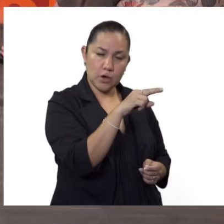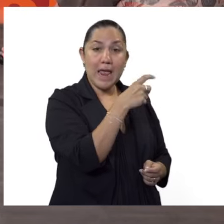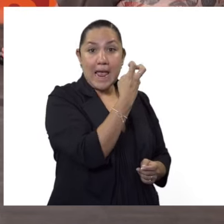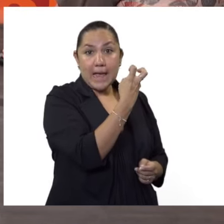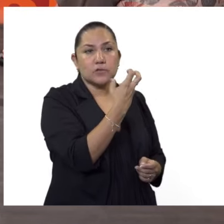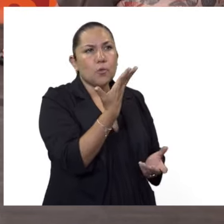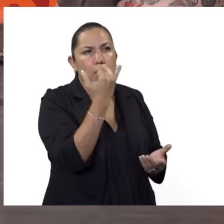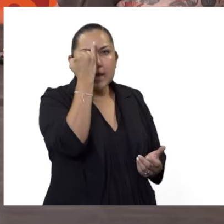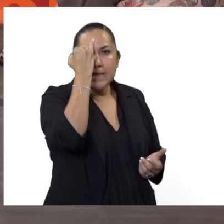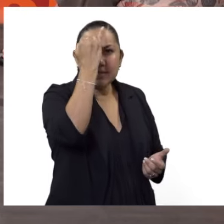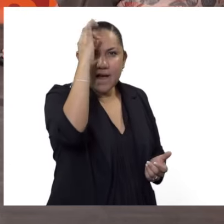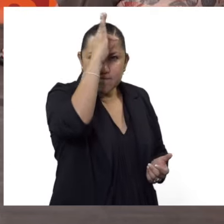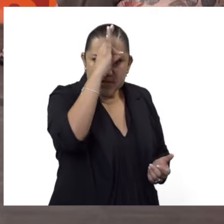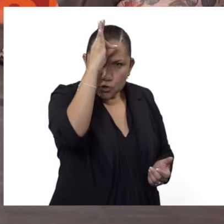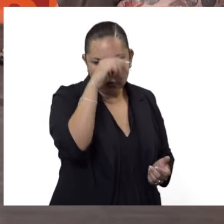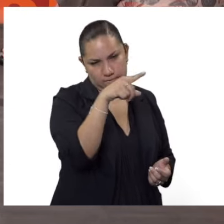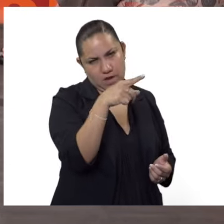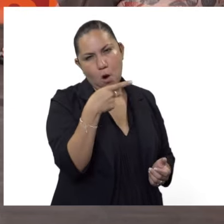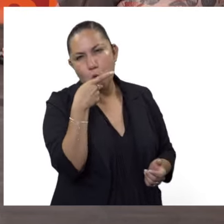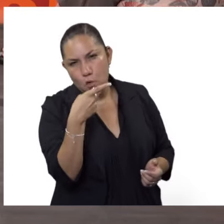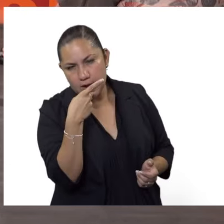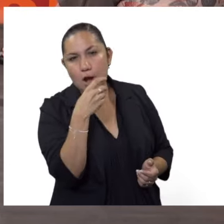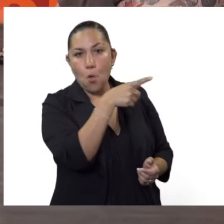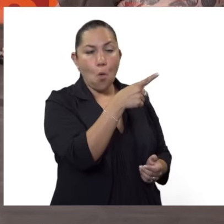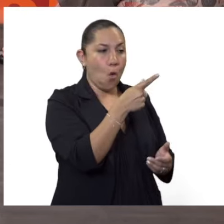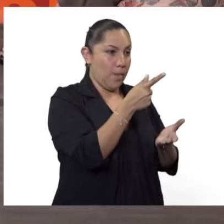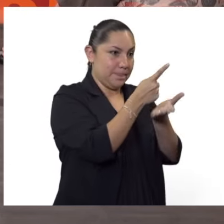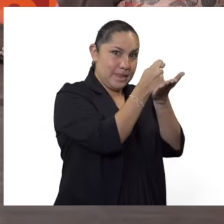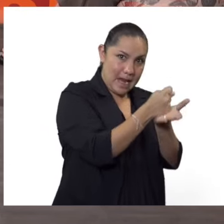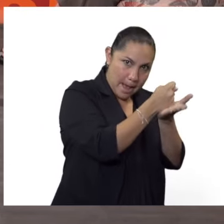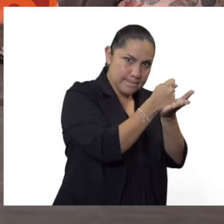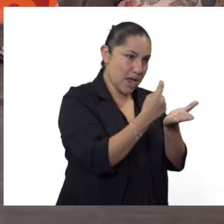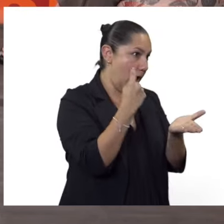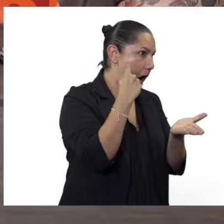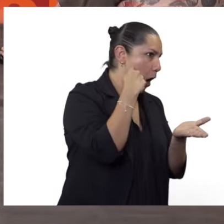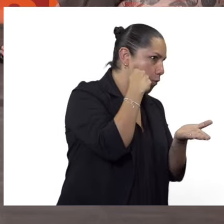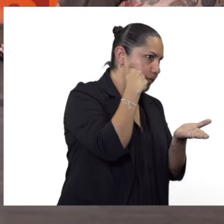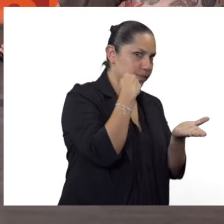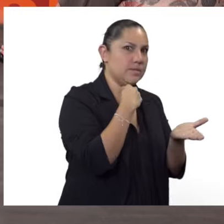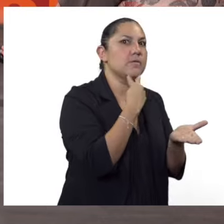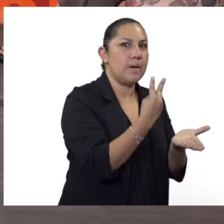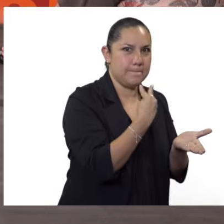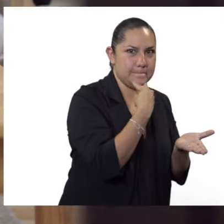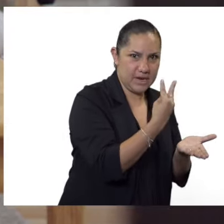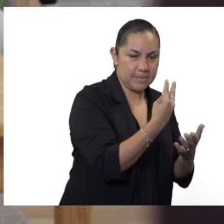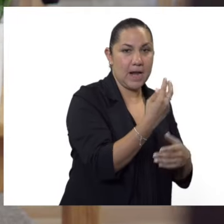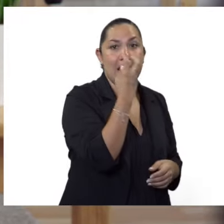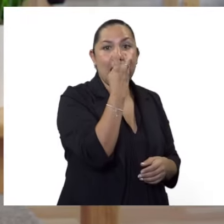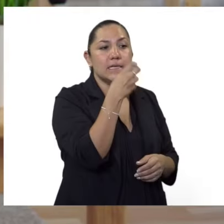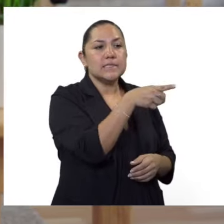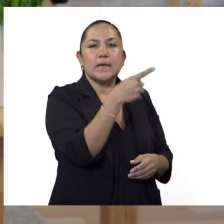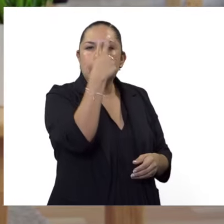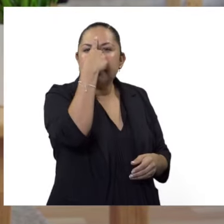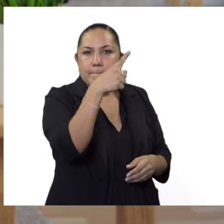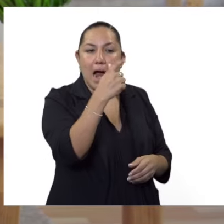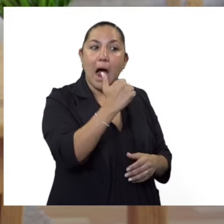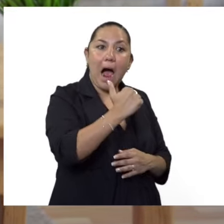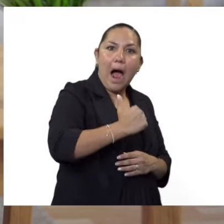podemos pensar en la filosofía oral y en la o la terapia auditiva verbal las dos están enfocadas aprovechar al